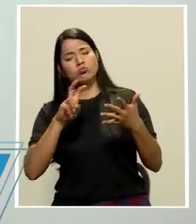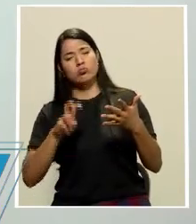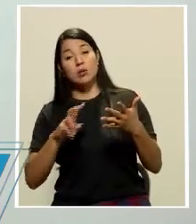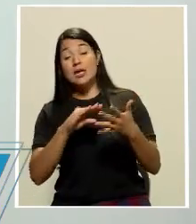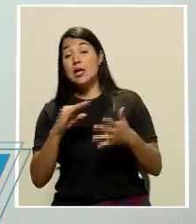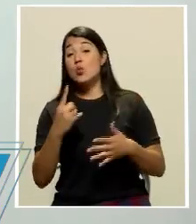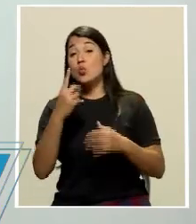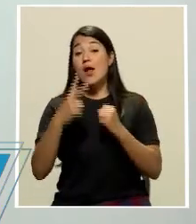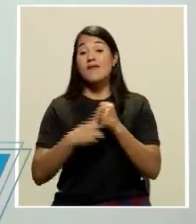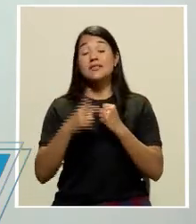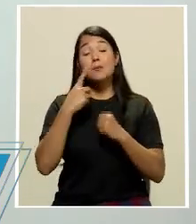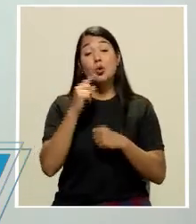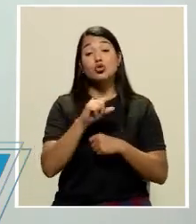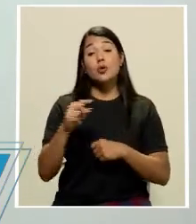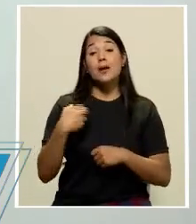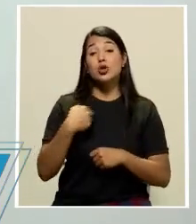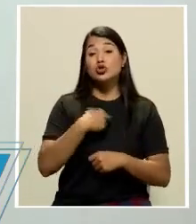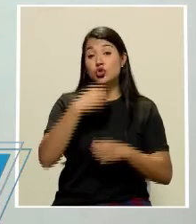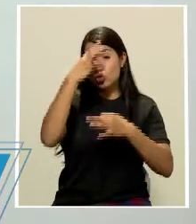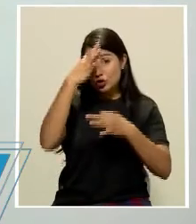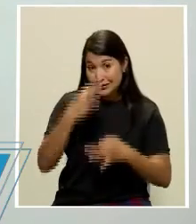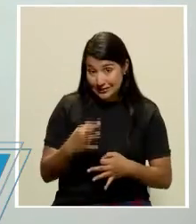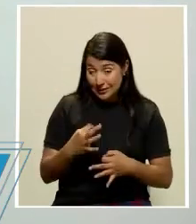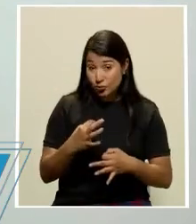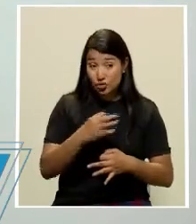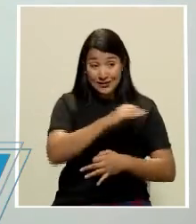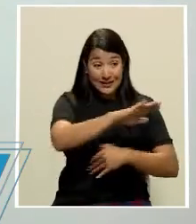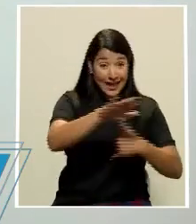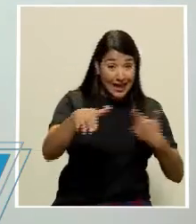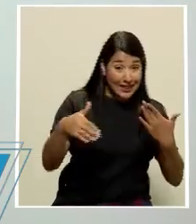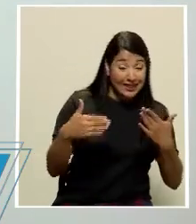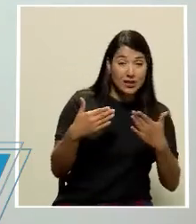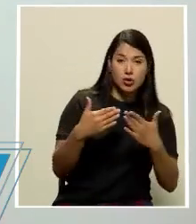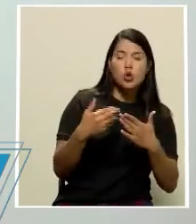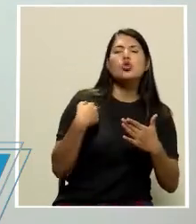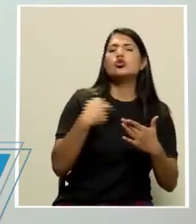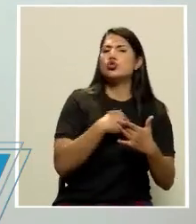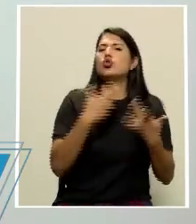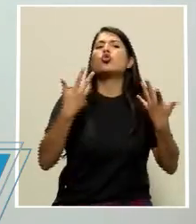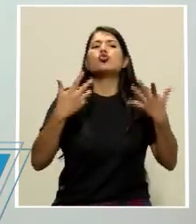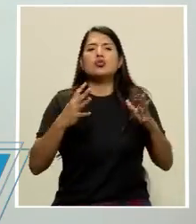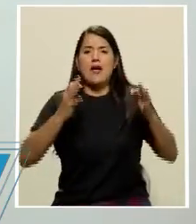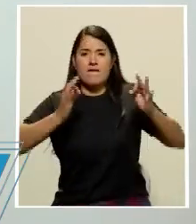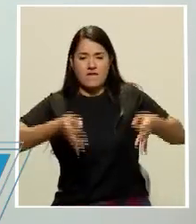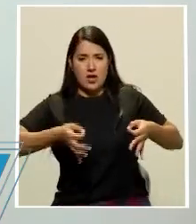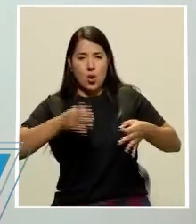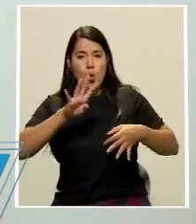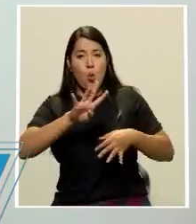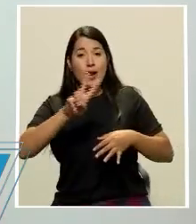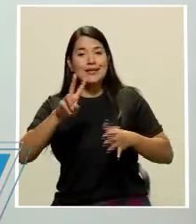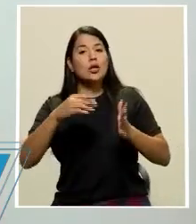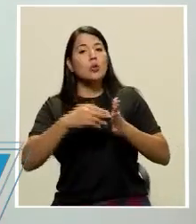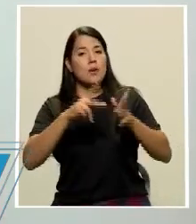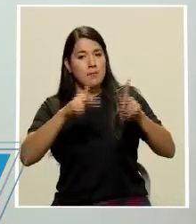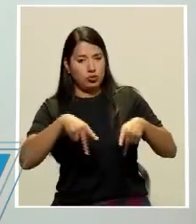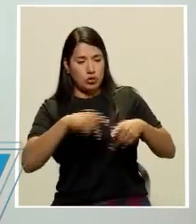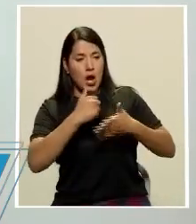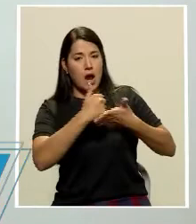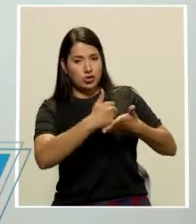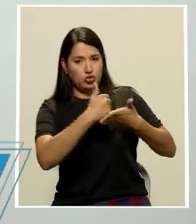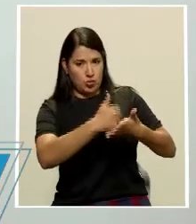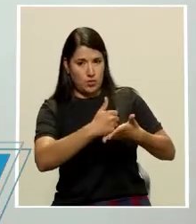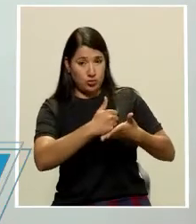vez por semana se determina a cuáles de ellas, adicionales a las 42,000 personas que les damos apoyo,